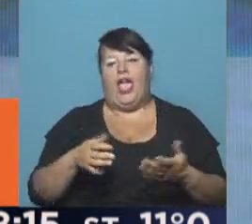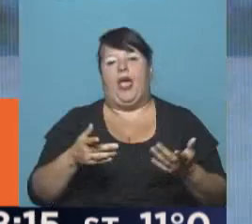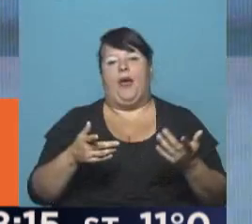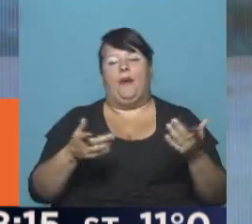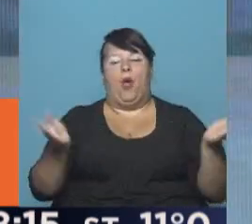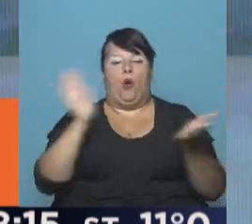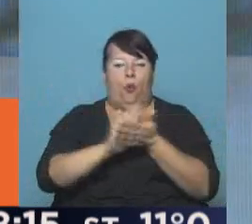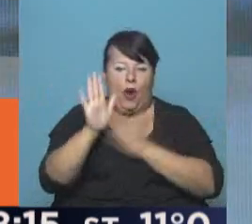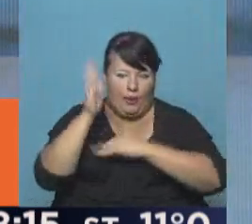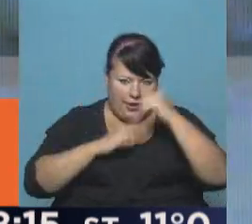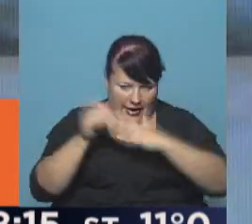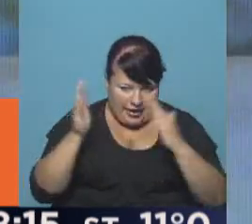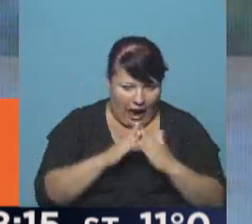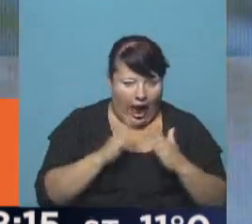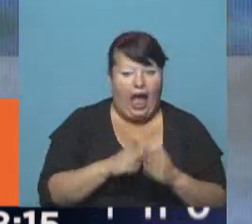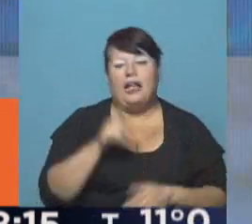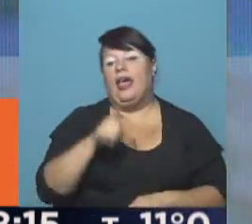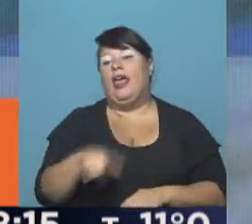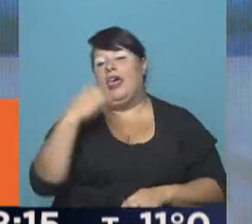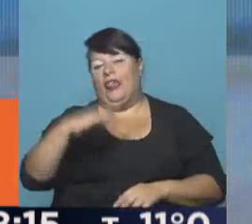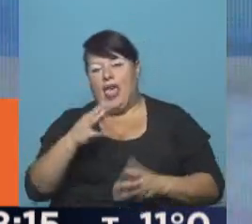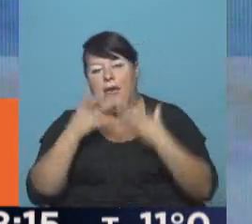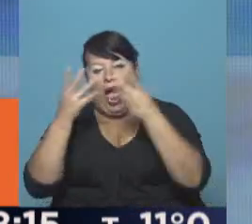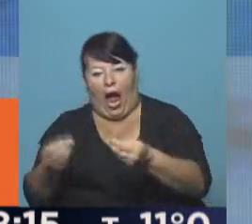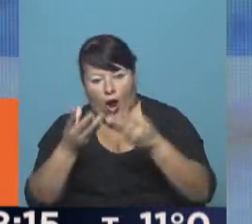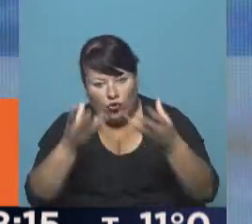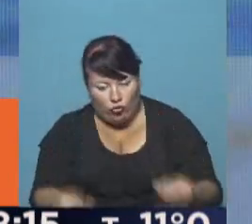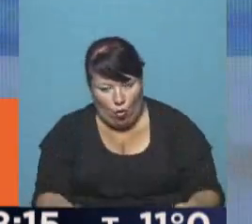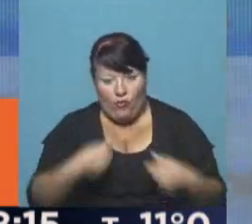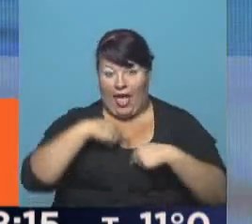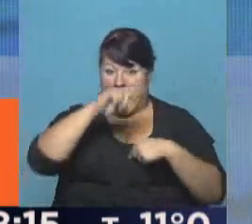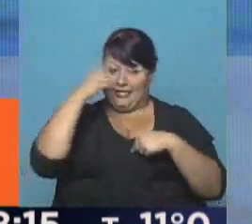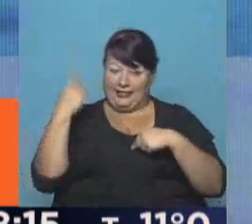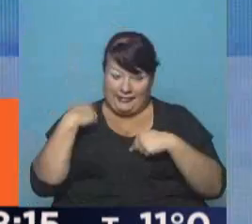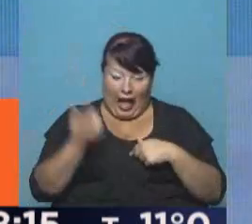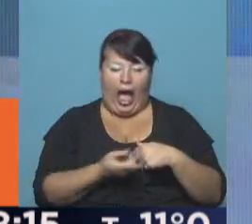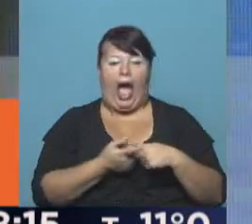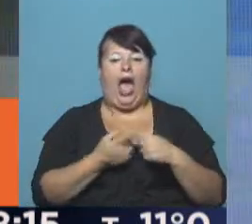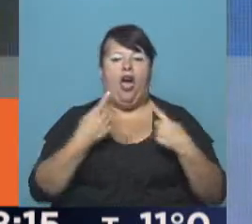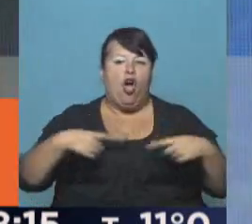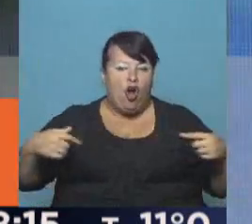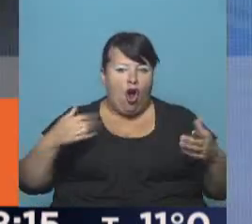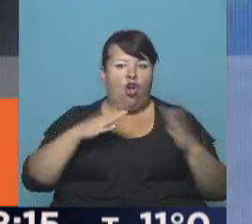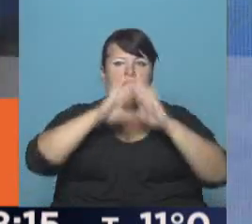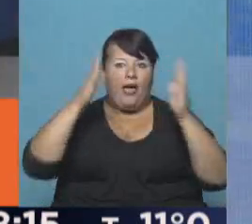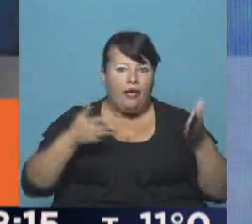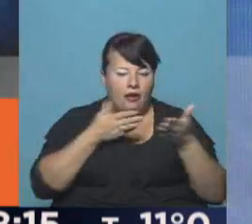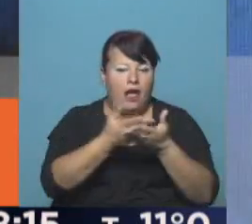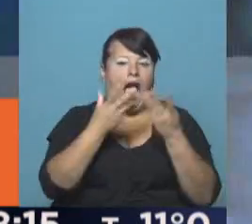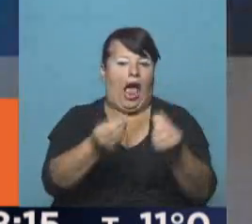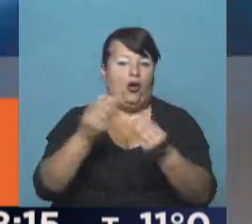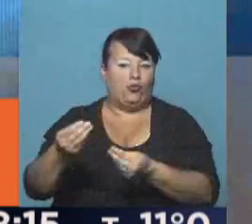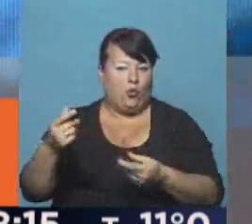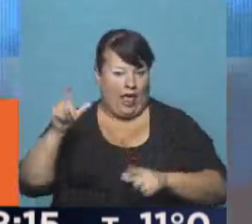reconstruir viviendas ahí es donde tenemos que asistir no desde el estado con todos los resortes institucionales a las